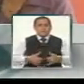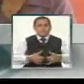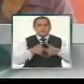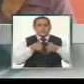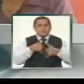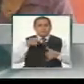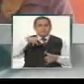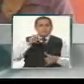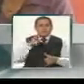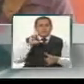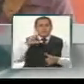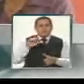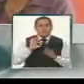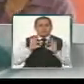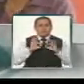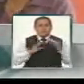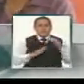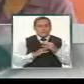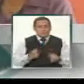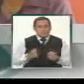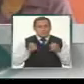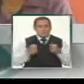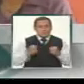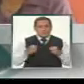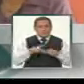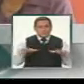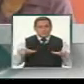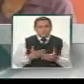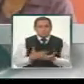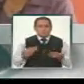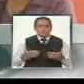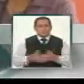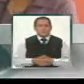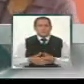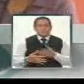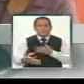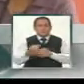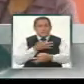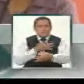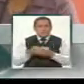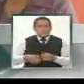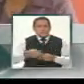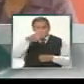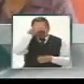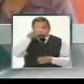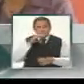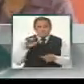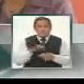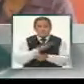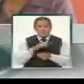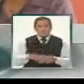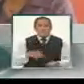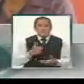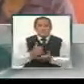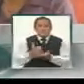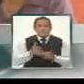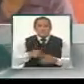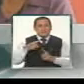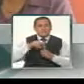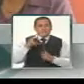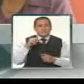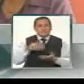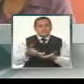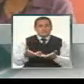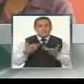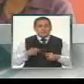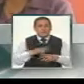Nobel de la Paz precisamente por su lucha en este campo. Y el intercambio de capacidades, la cooperación técnica que nos va a brindar